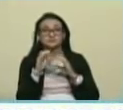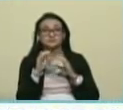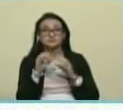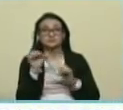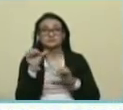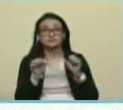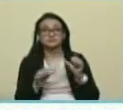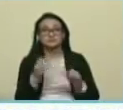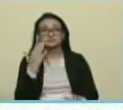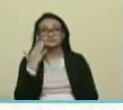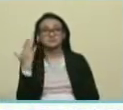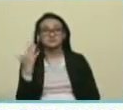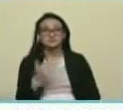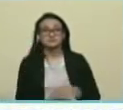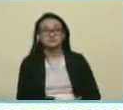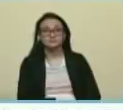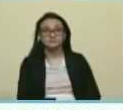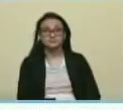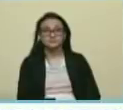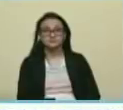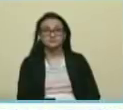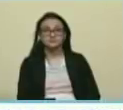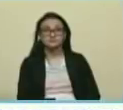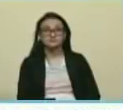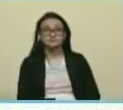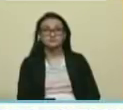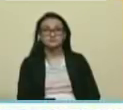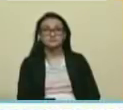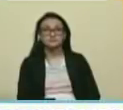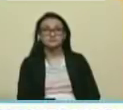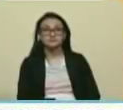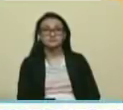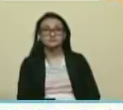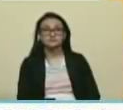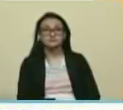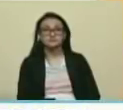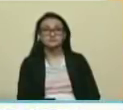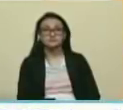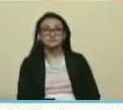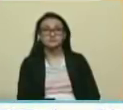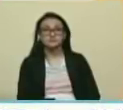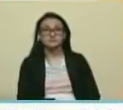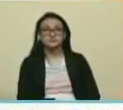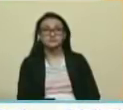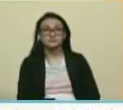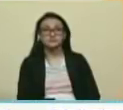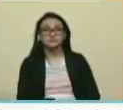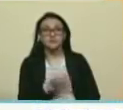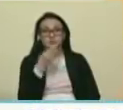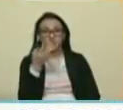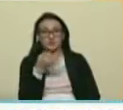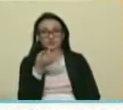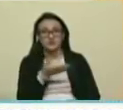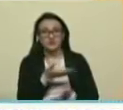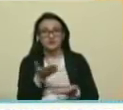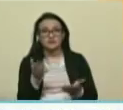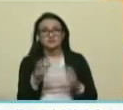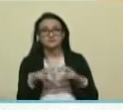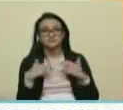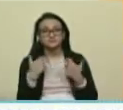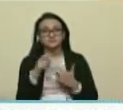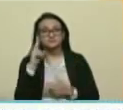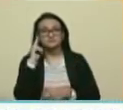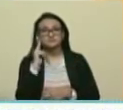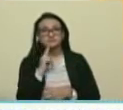Chirinos tiene los detalles. Javi, adelante, feliz tarde. Así es, muy buenas tardes, Barry. Establecemos el presente contacto desde la Sala Simón Bolívar